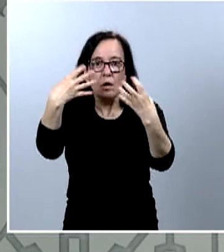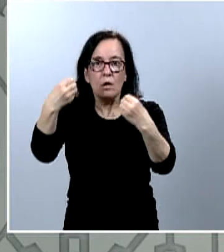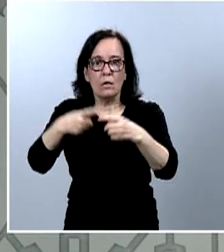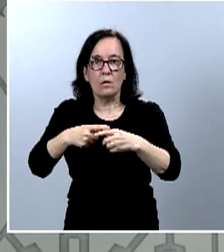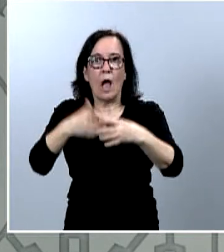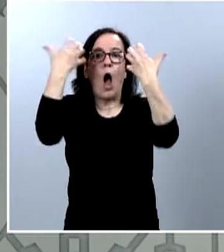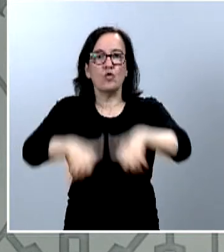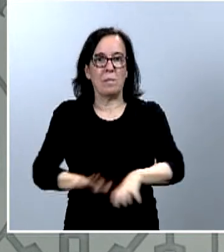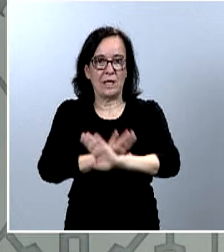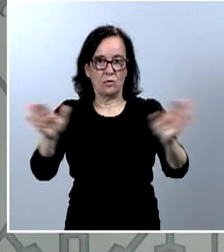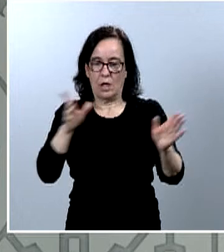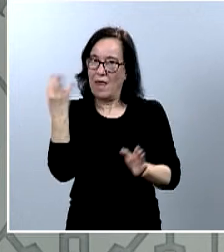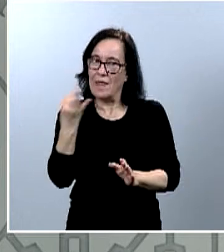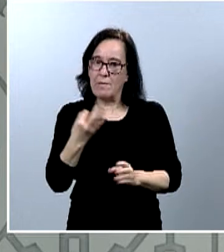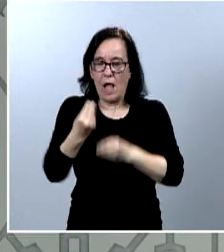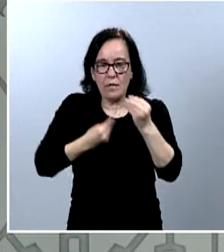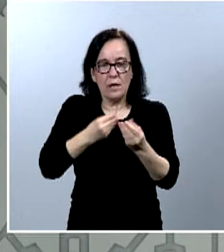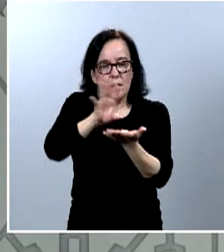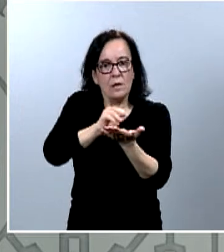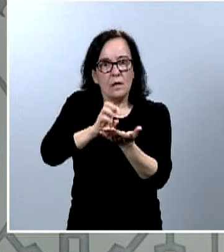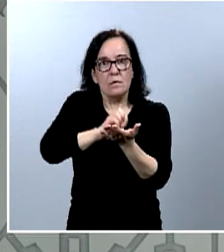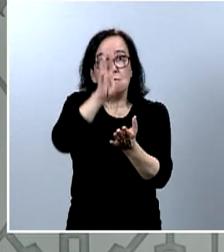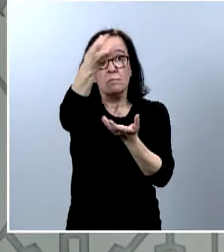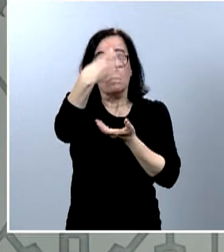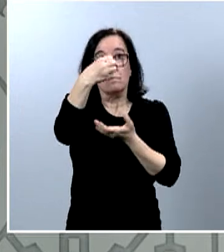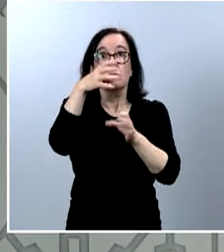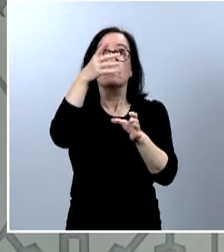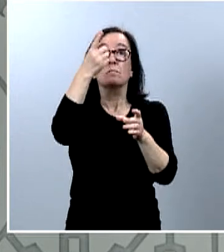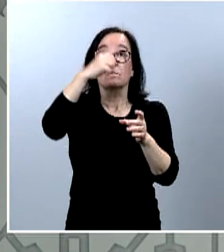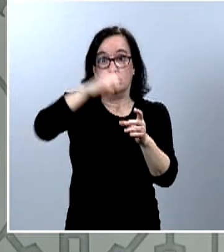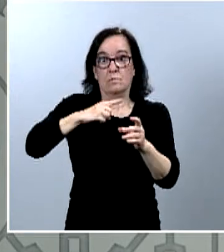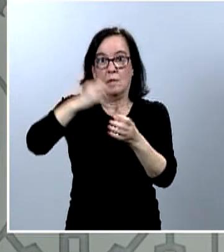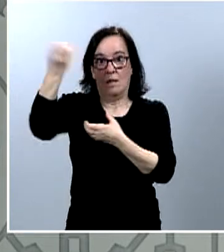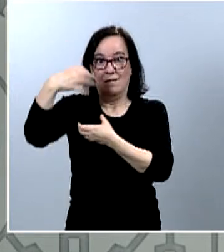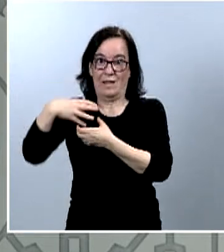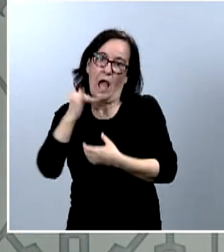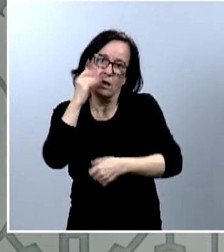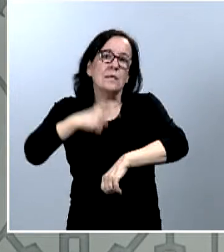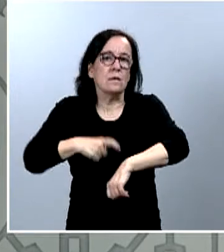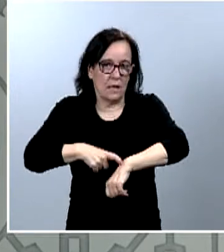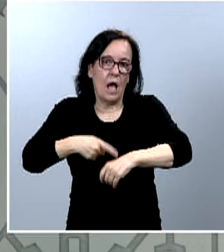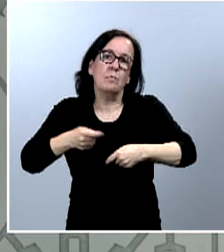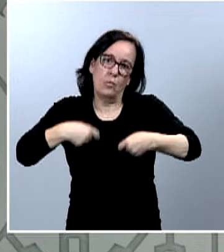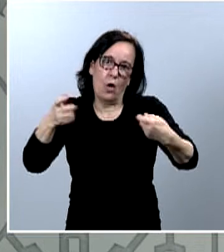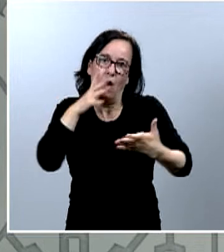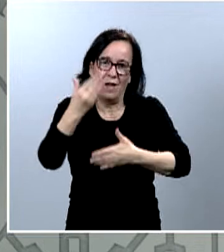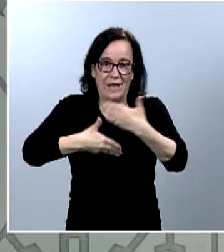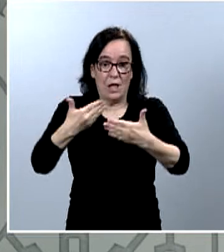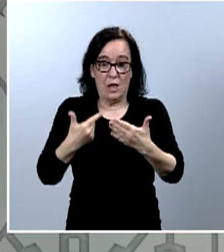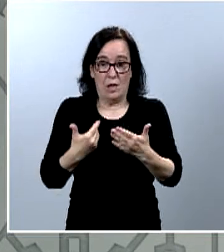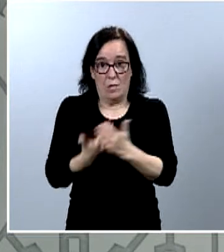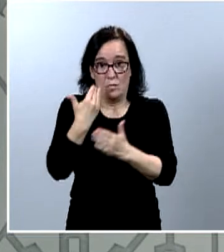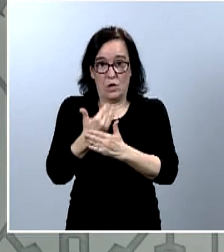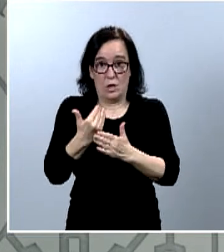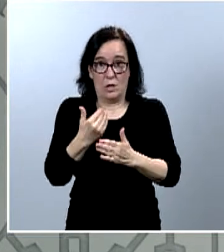Los datos hay que tenerlos y hay que crearlos y hay que enviarlos. Y esto lleva su tiempo. Esto entendemos que en los próximos días, hoy son mejores que